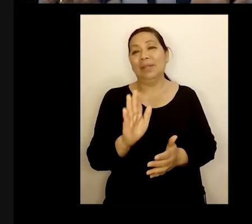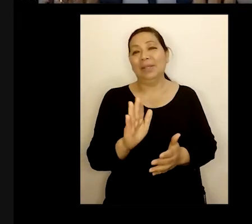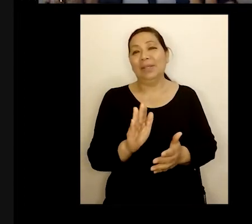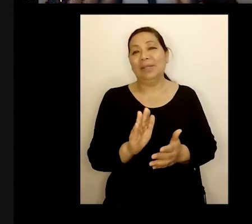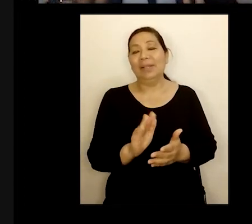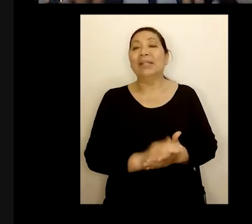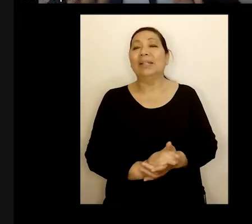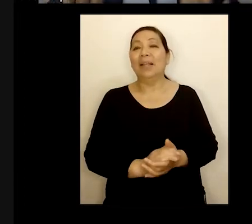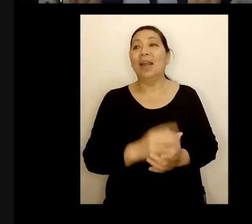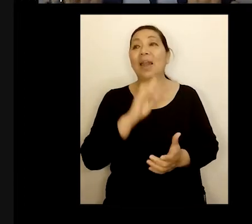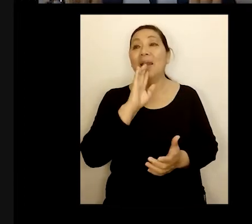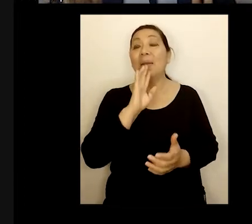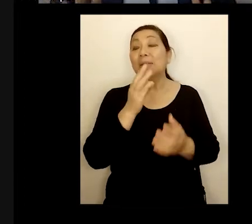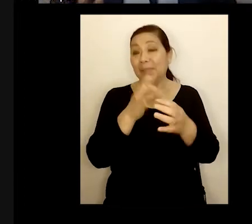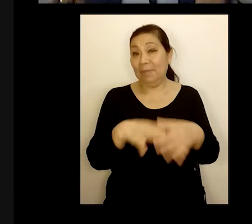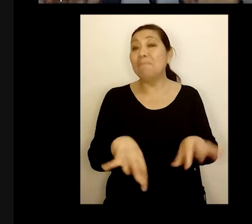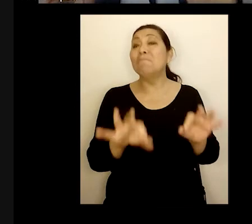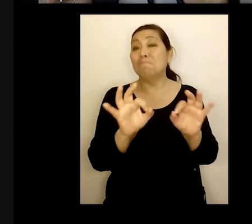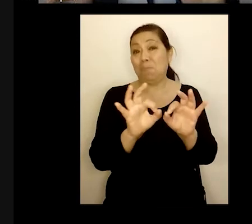Para terminar,